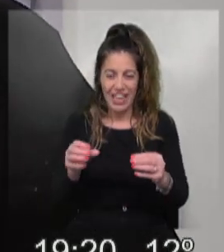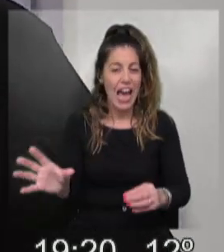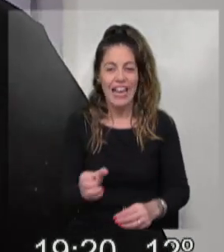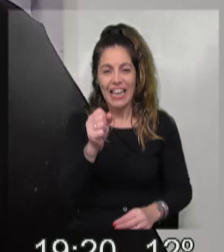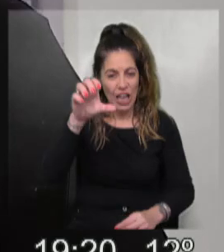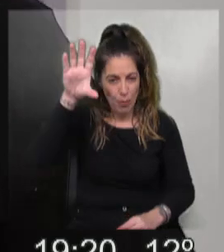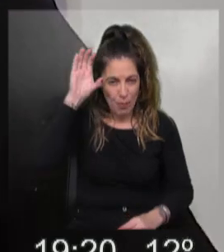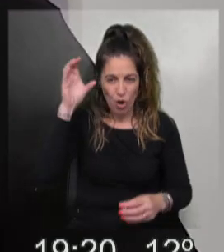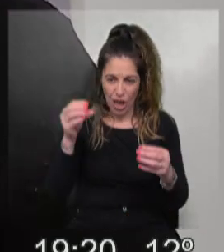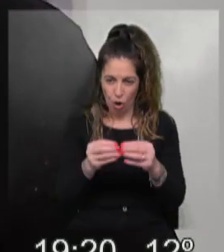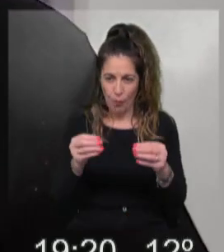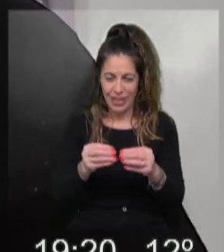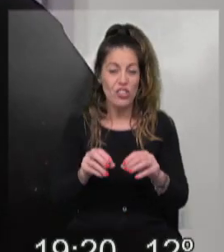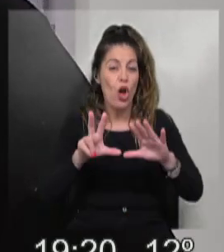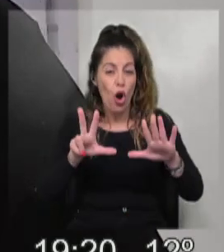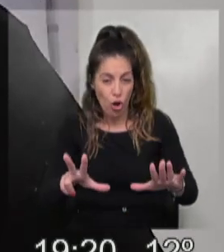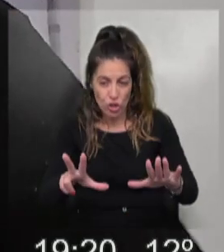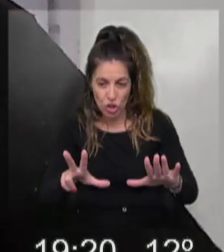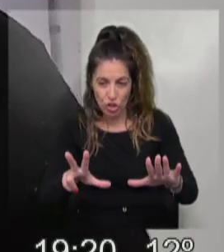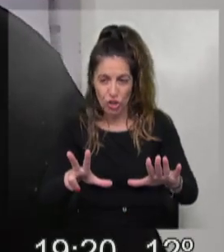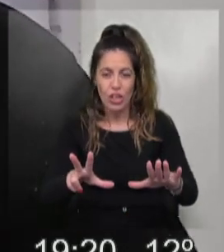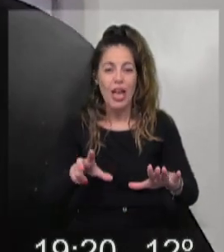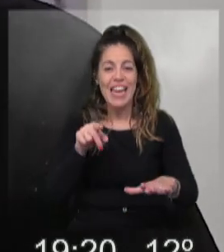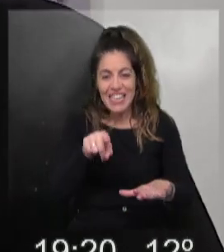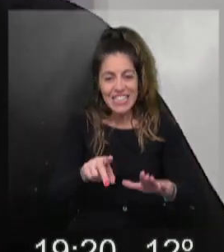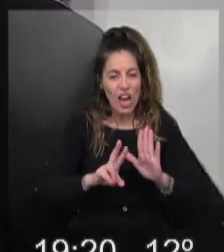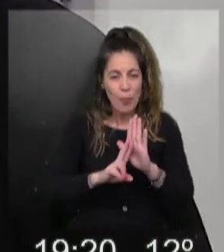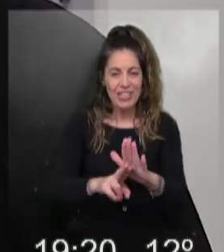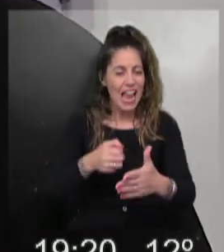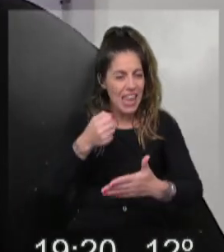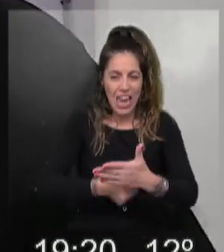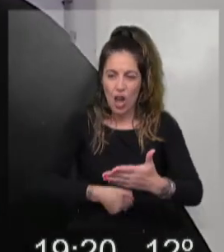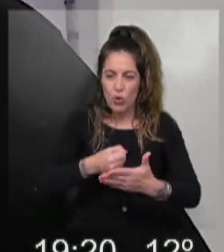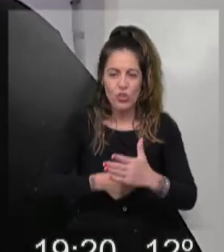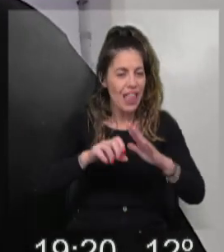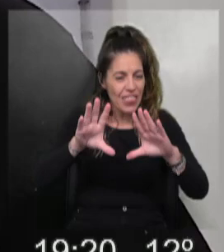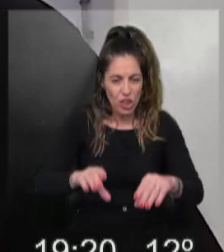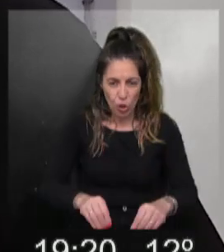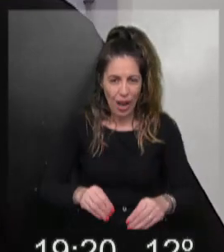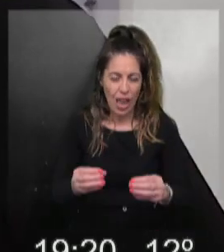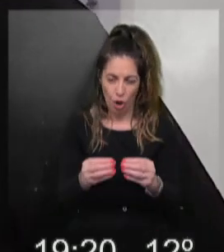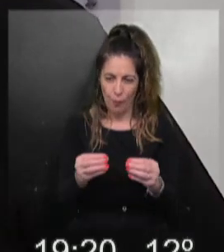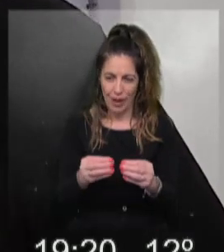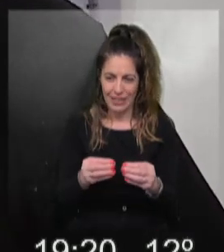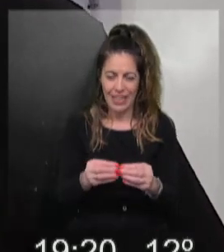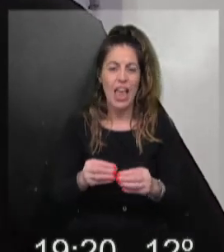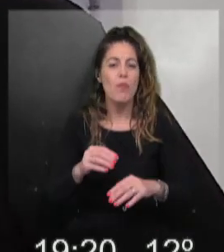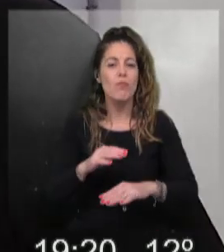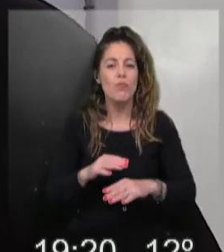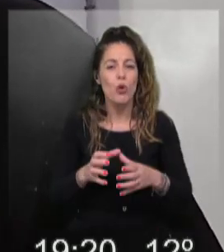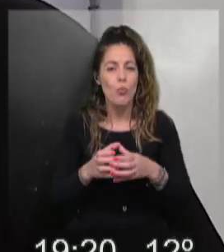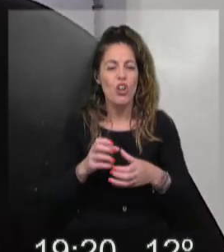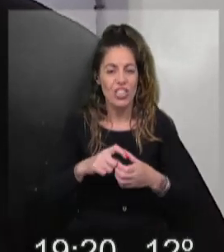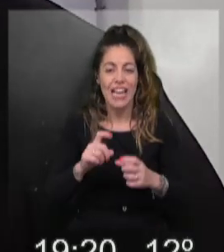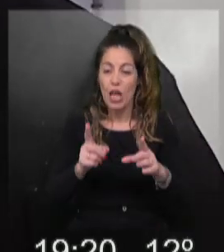memoria de las compañeras en este caso son ocho semblanzas pero en ella presentar la lucha de todas las compañeras de aute y del movimiento sindical y también una